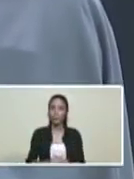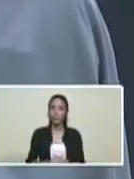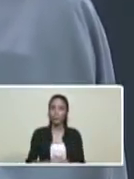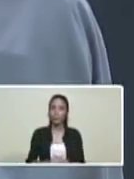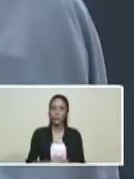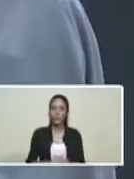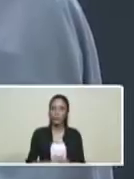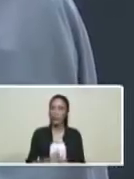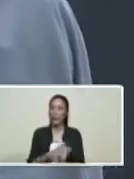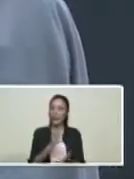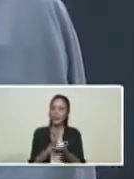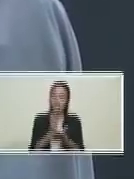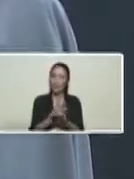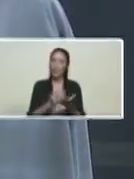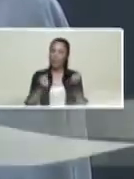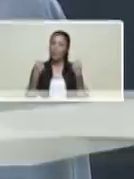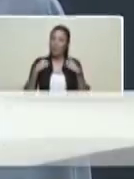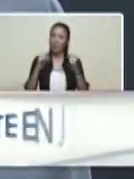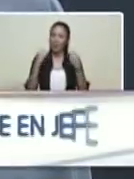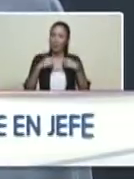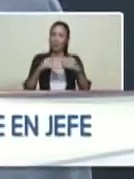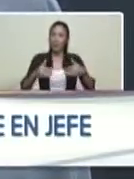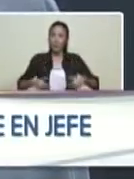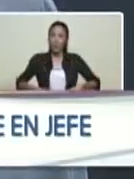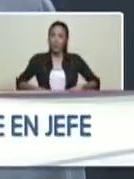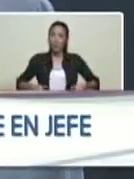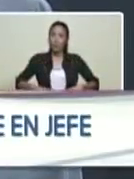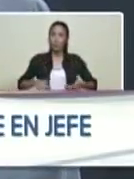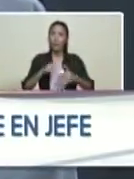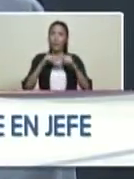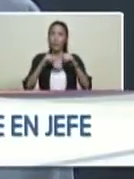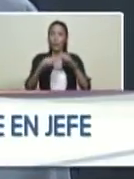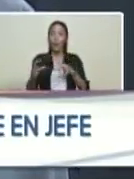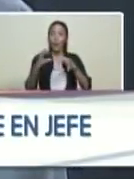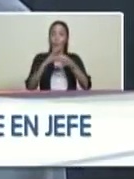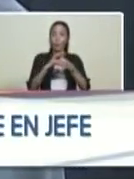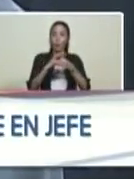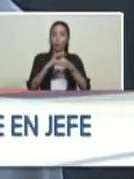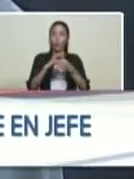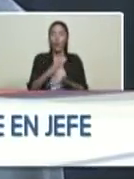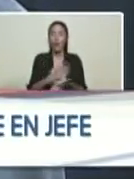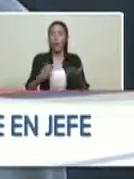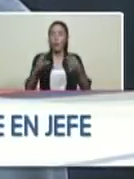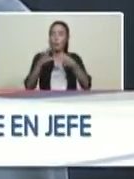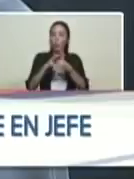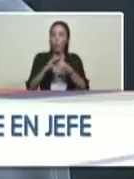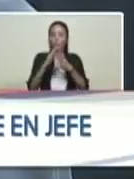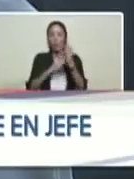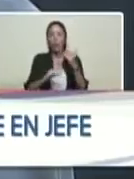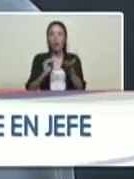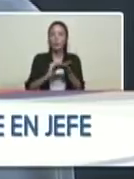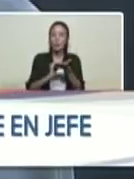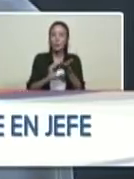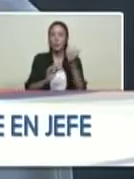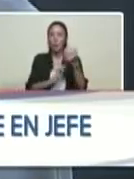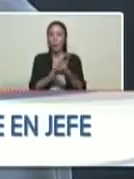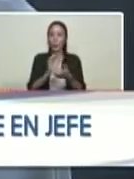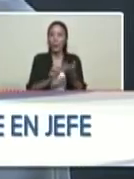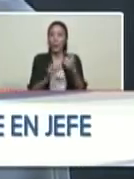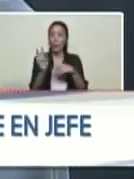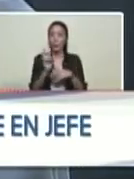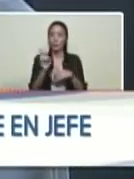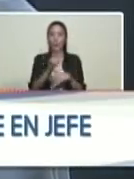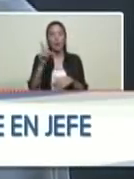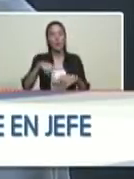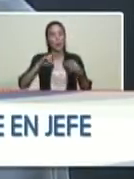su inquebrantable empeño para promover y consolidar la unión y la reconciliación nacional así como para garantizar